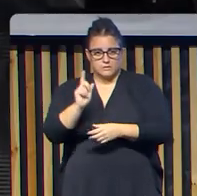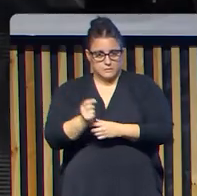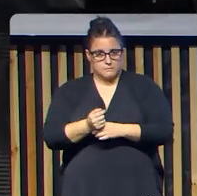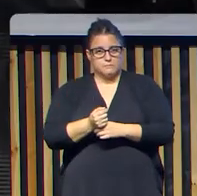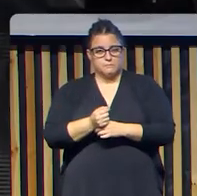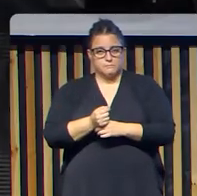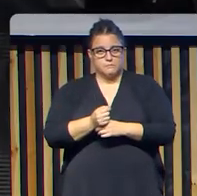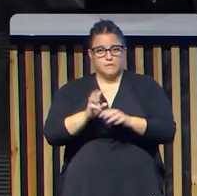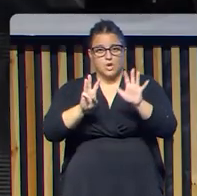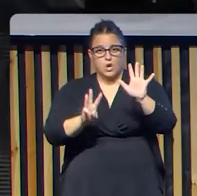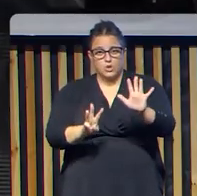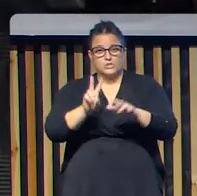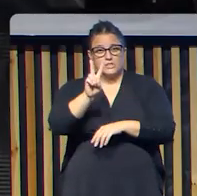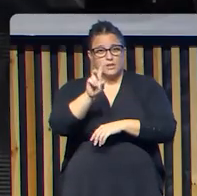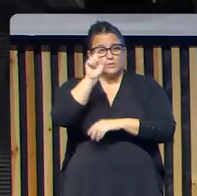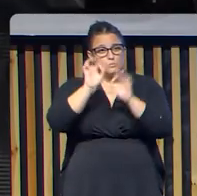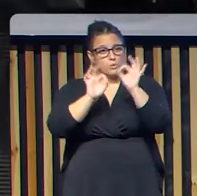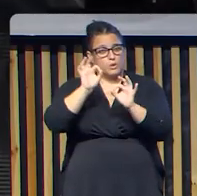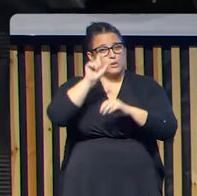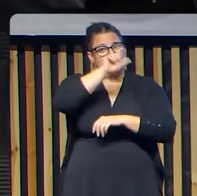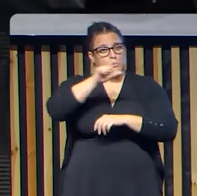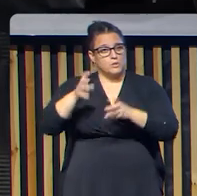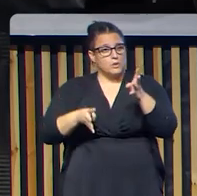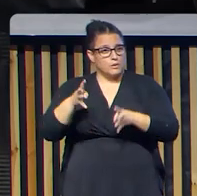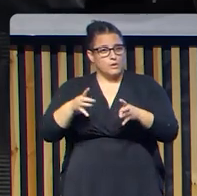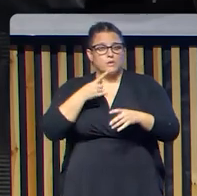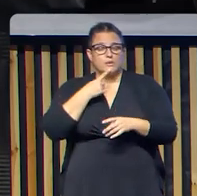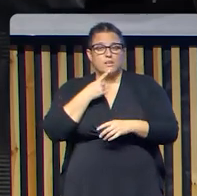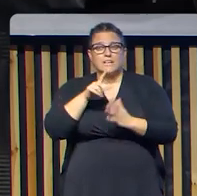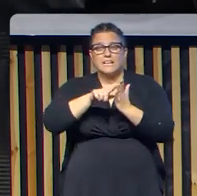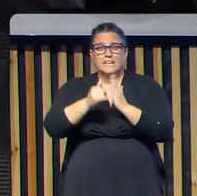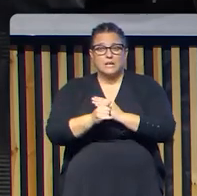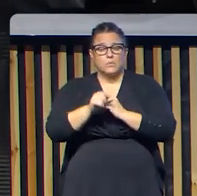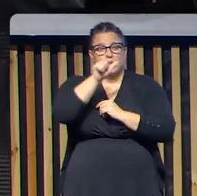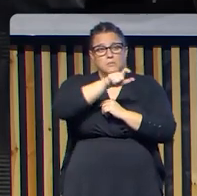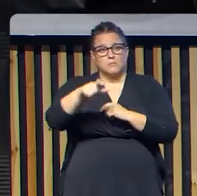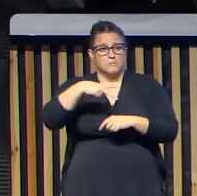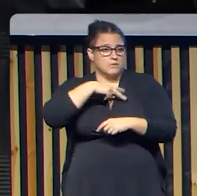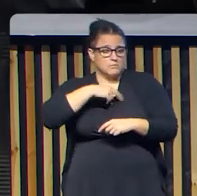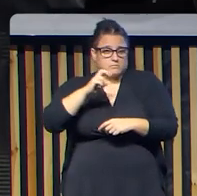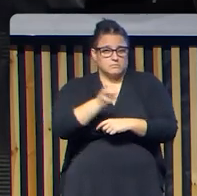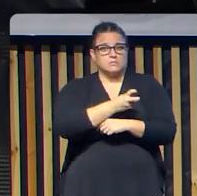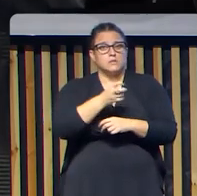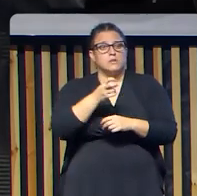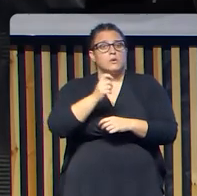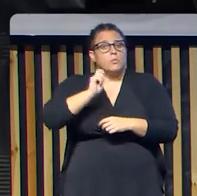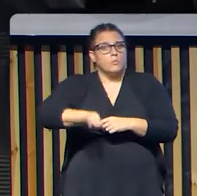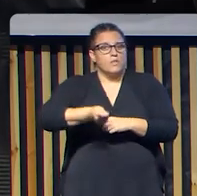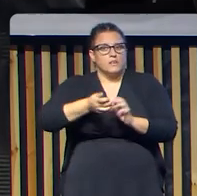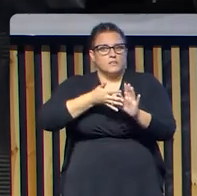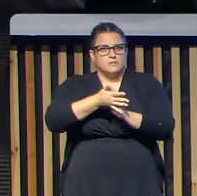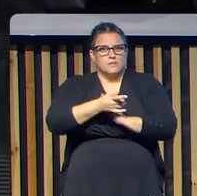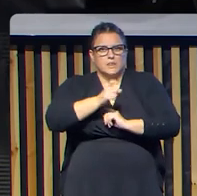82% de los ciudadanos consideran que el lenguaje de los jueces y Fiscales es excesivamente complicado difícil de entender cita